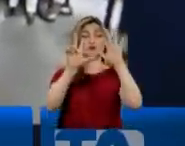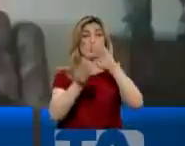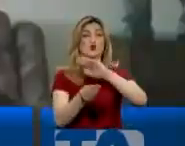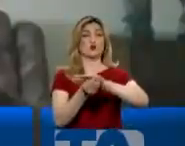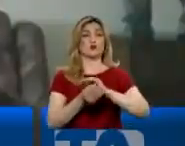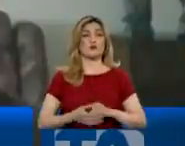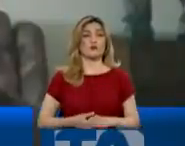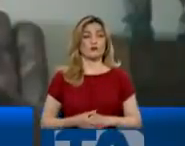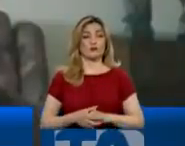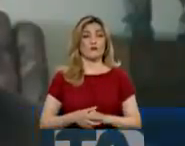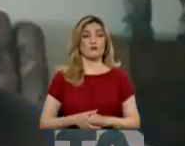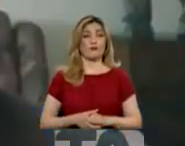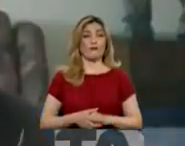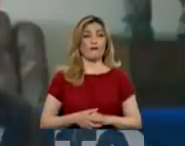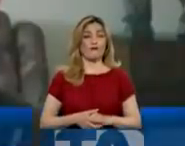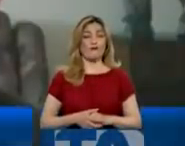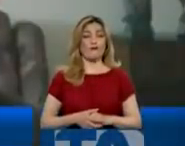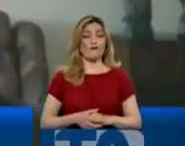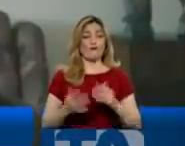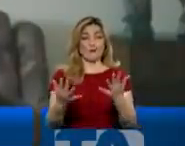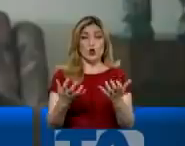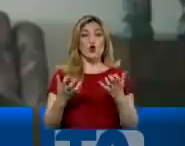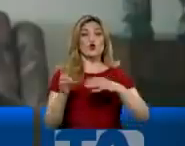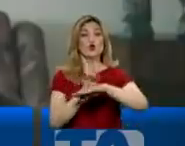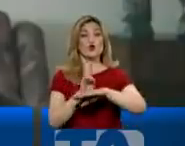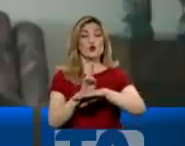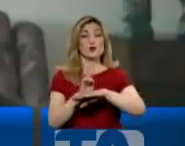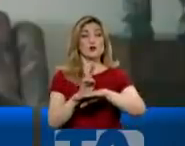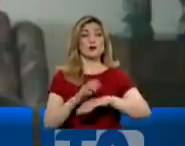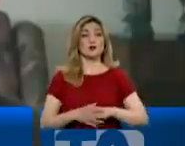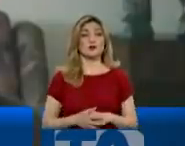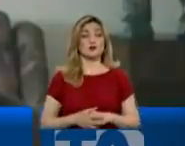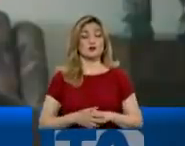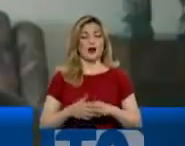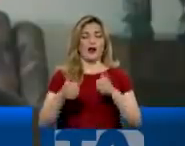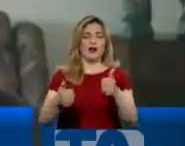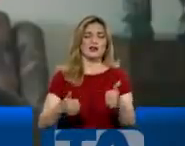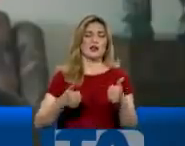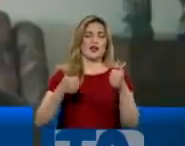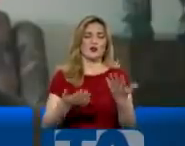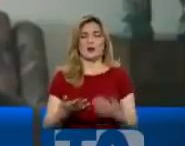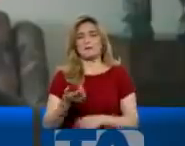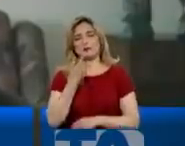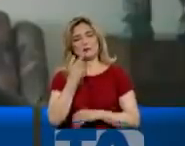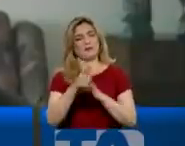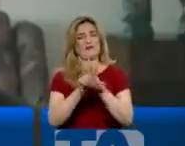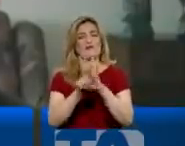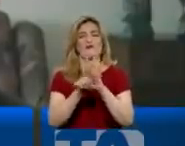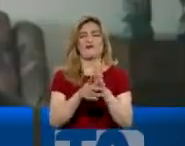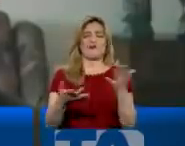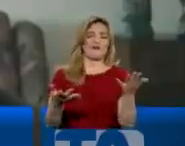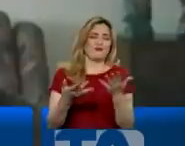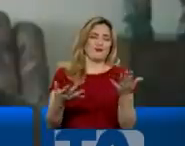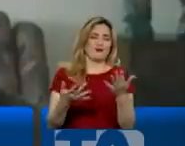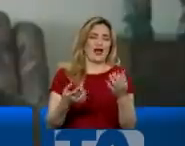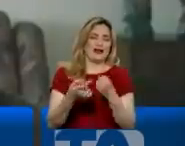sobornos es evidente que están intentando utilizar las prerrogativas que supone una candidatura de cualquier nivel en esta elección nacional